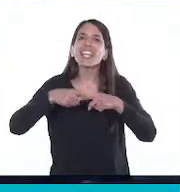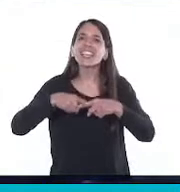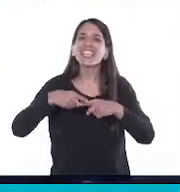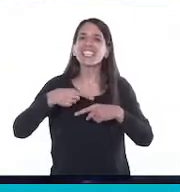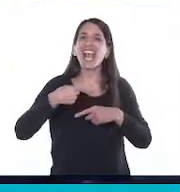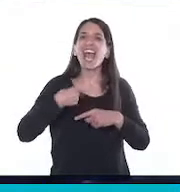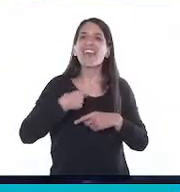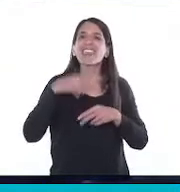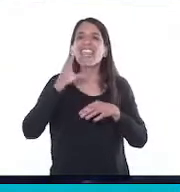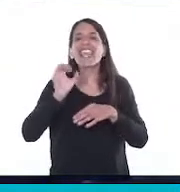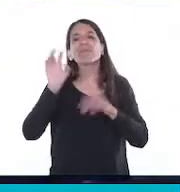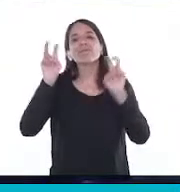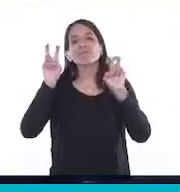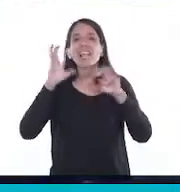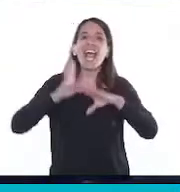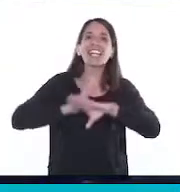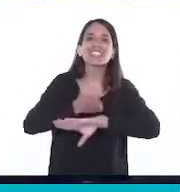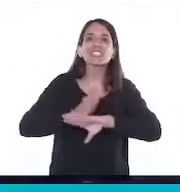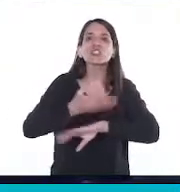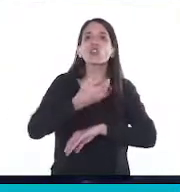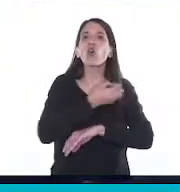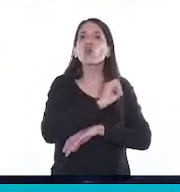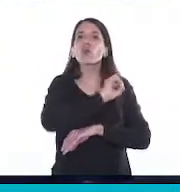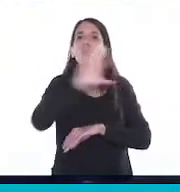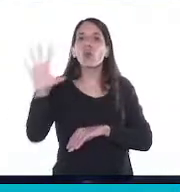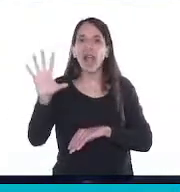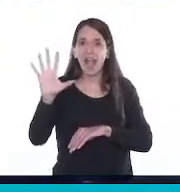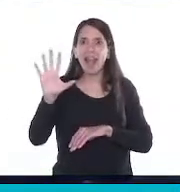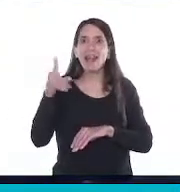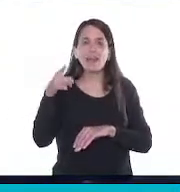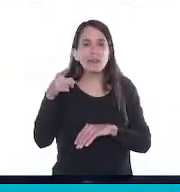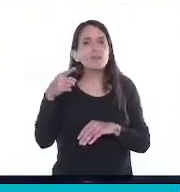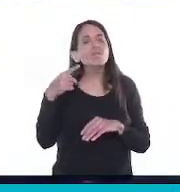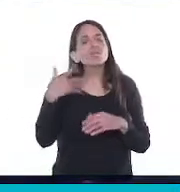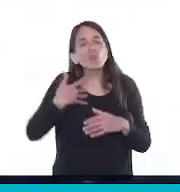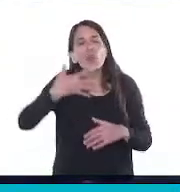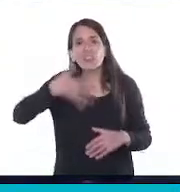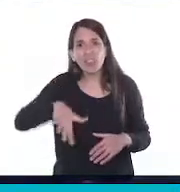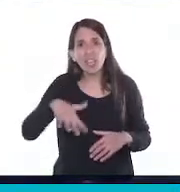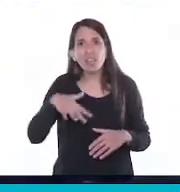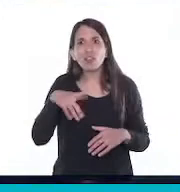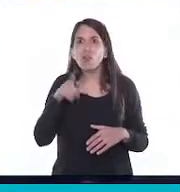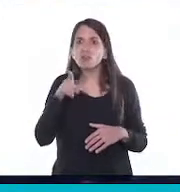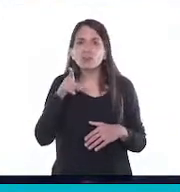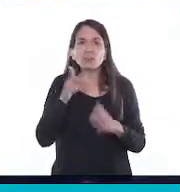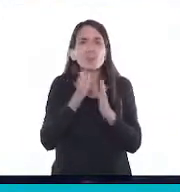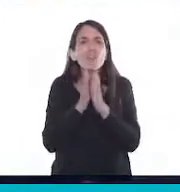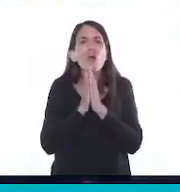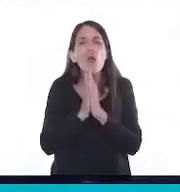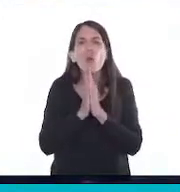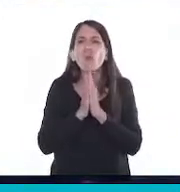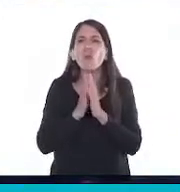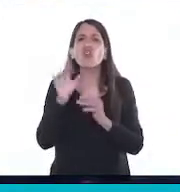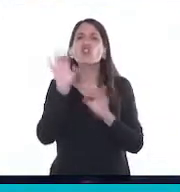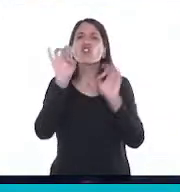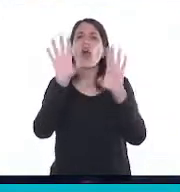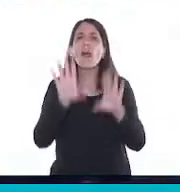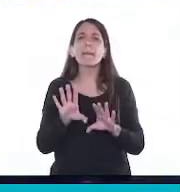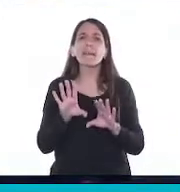y los que los caminos rurales estén en condiciones que no se cierren escuelas rurales porque ahí